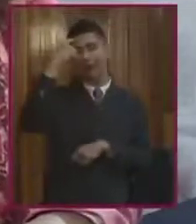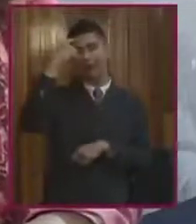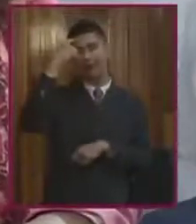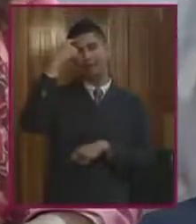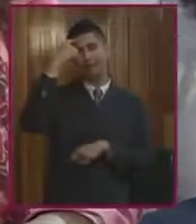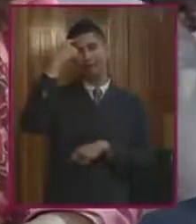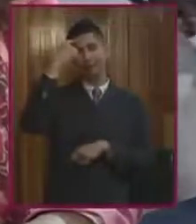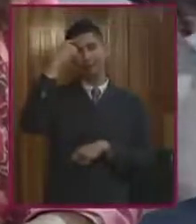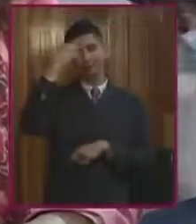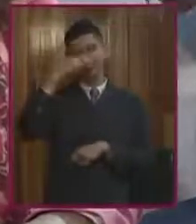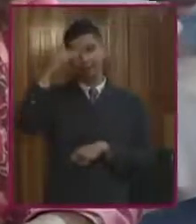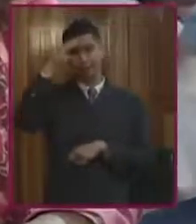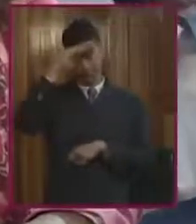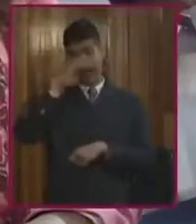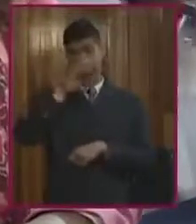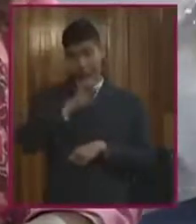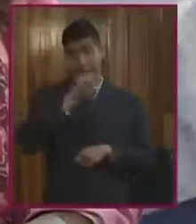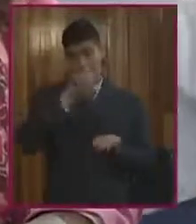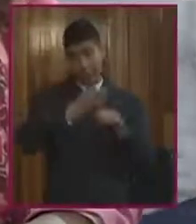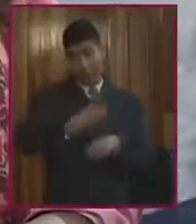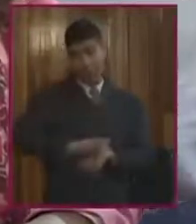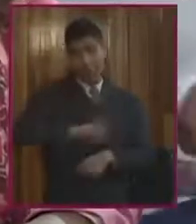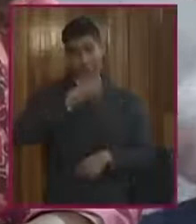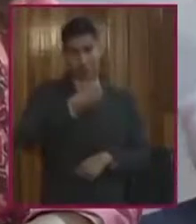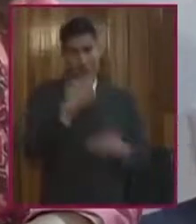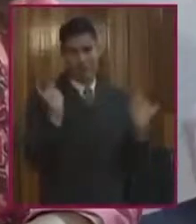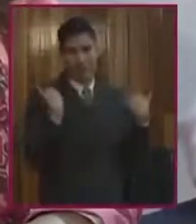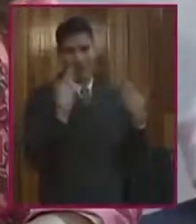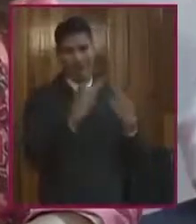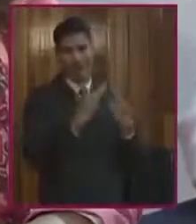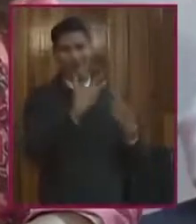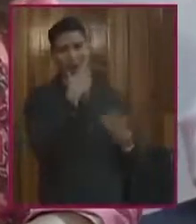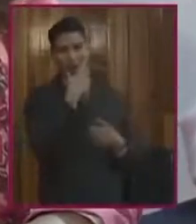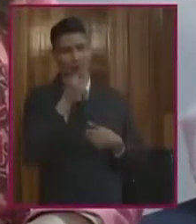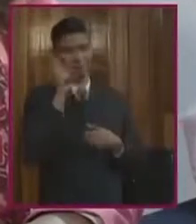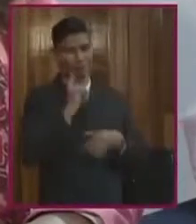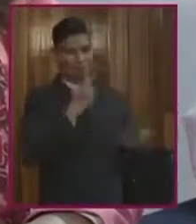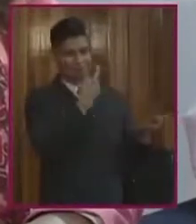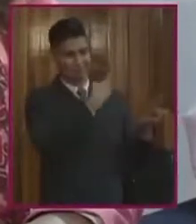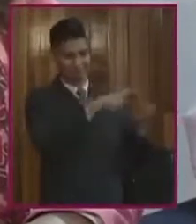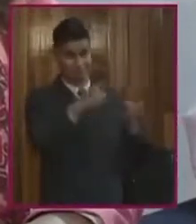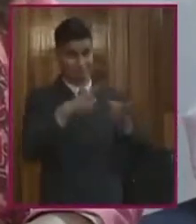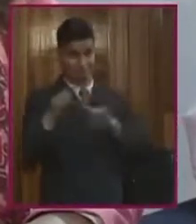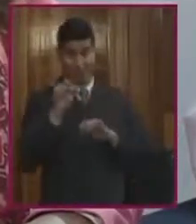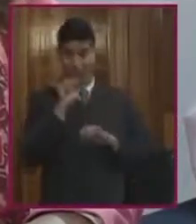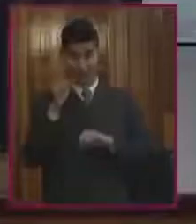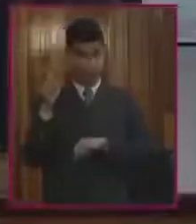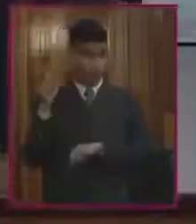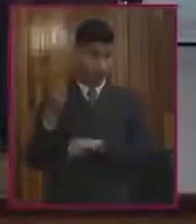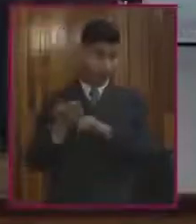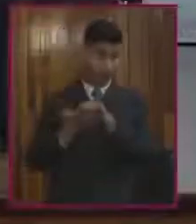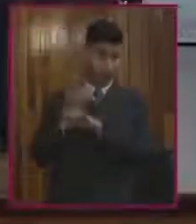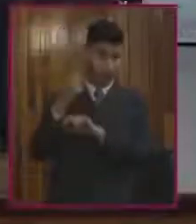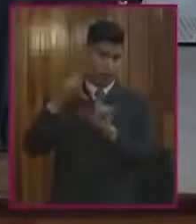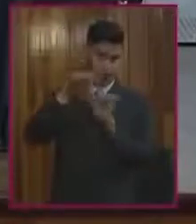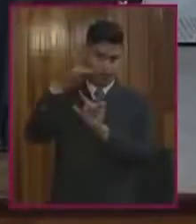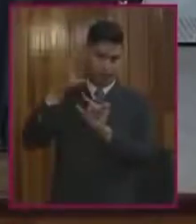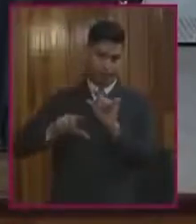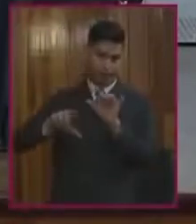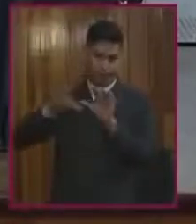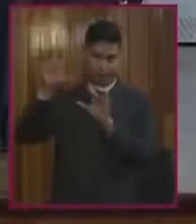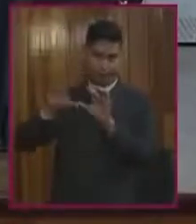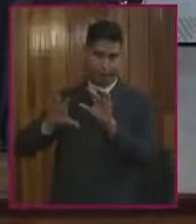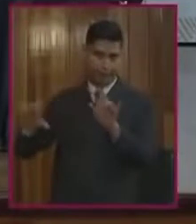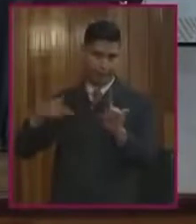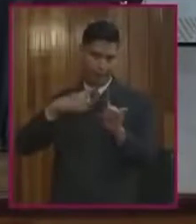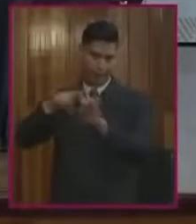con académicos y obviamente todas las que se están haciendo en los estados, que van a dar muchos elementos